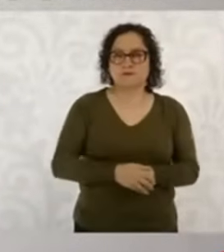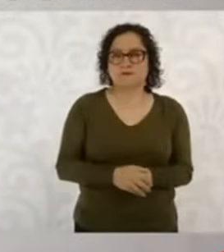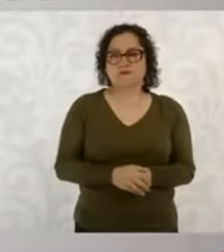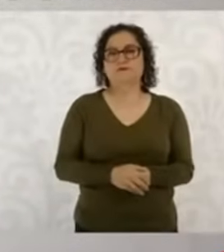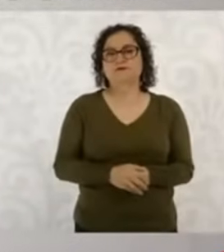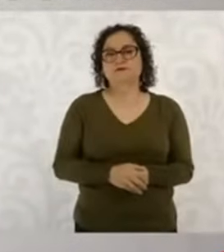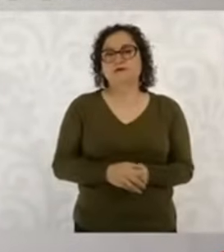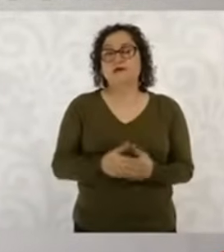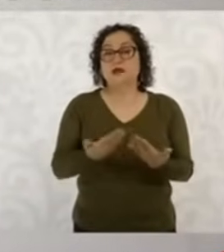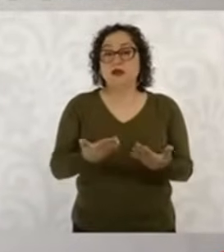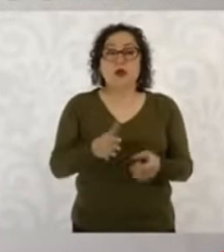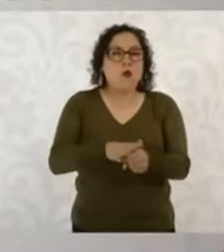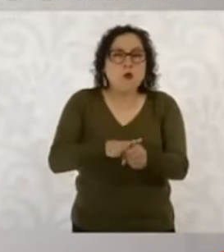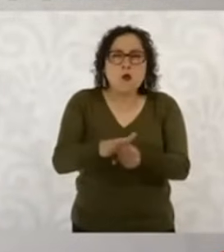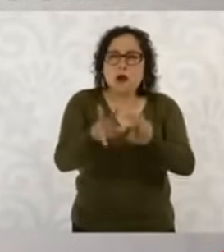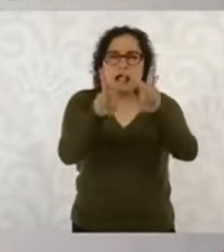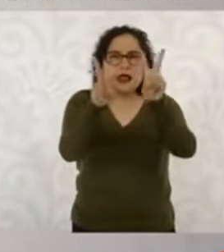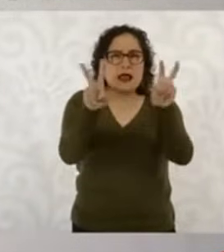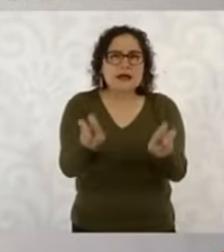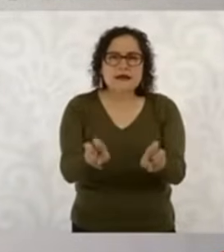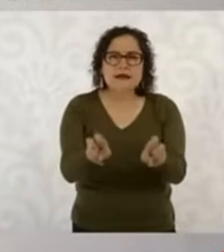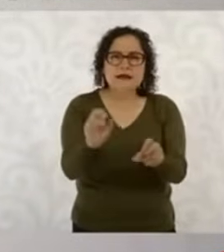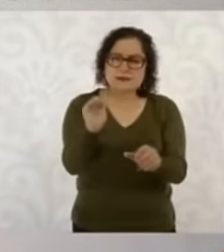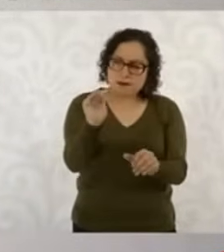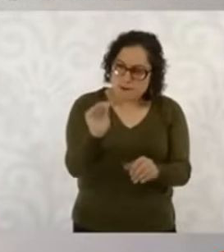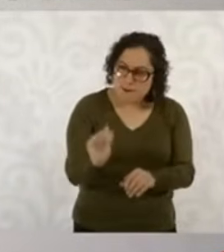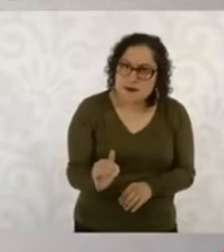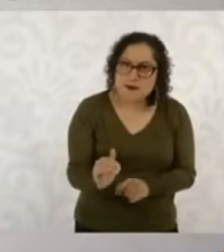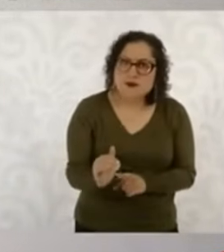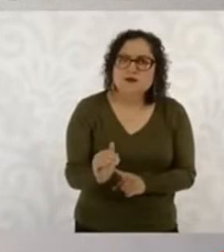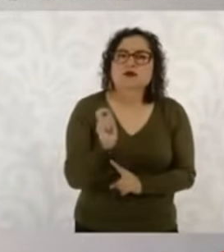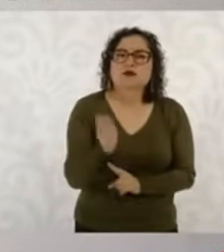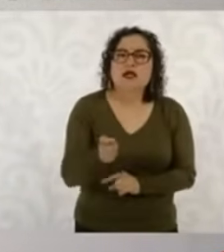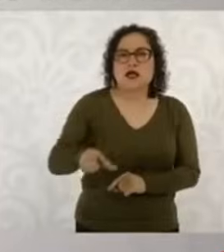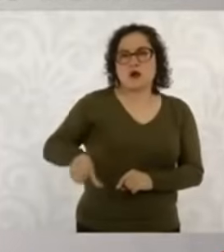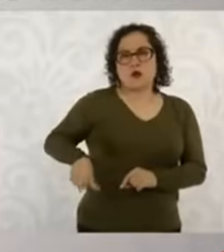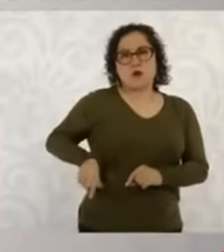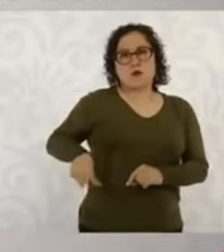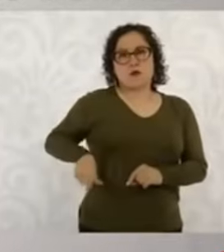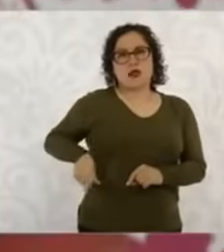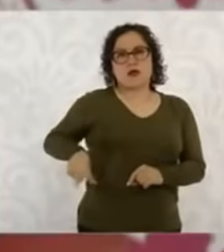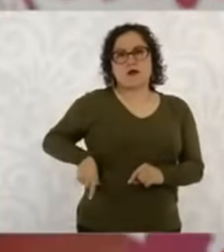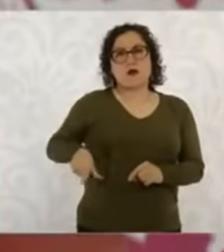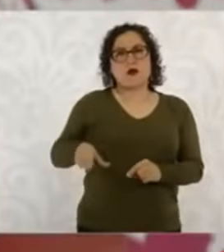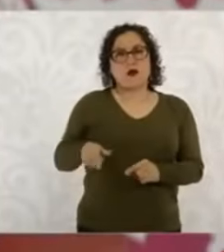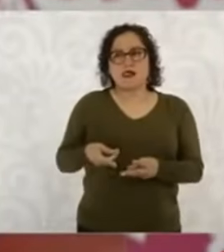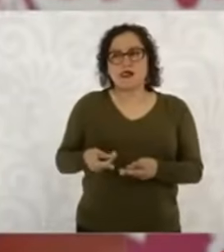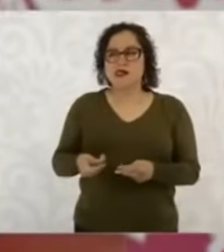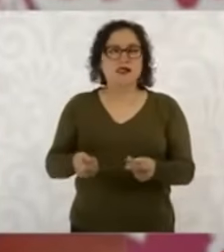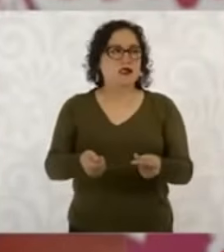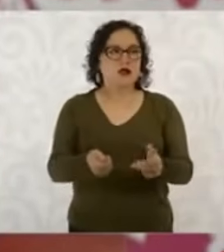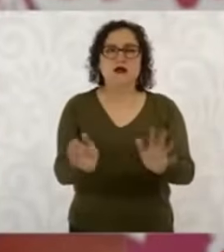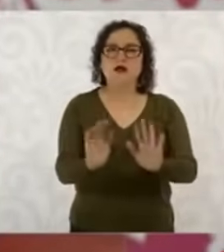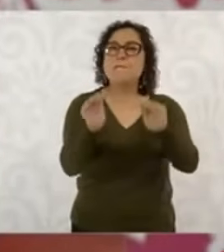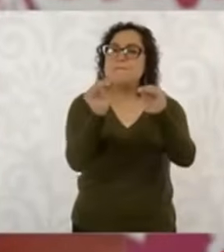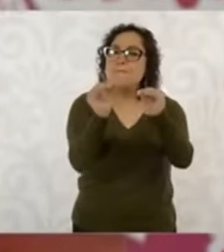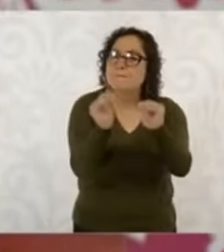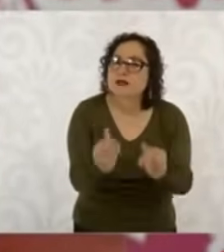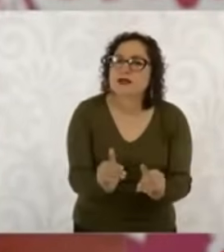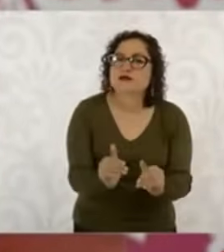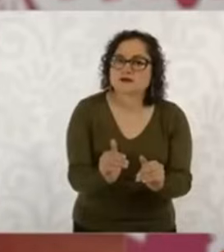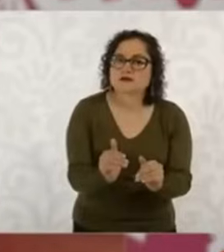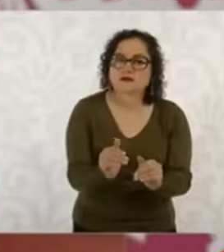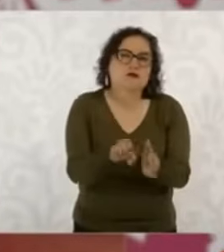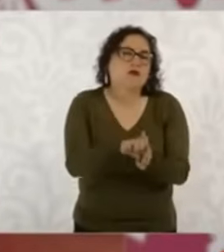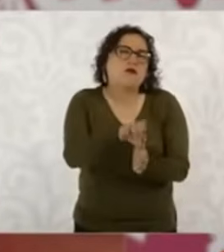¿Disminuye algo? Sí, el gasto de operación del gobierno sin afectar lo que hace o los gastos administrativos